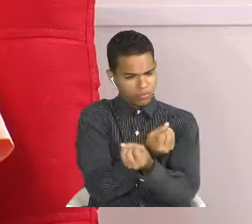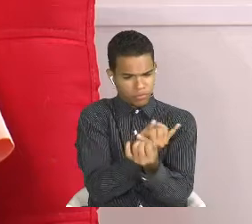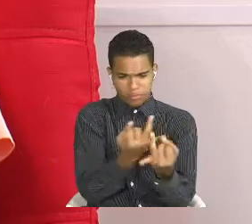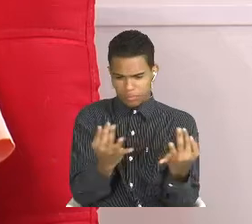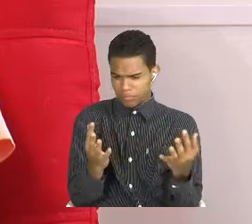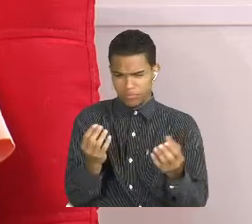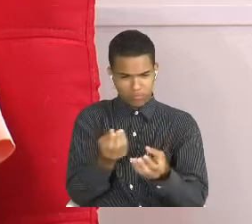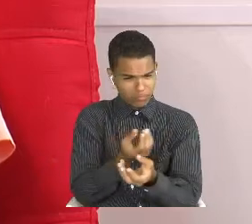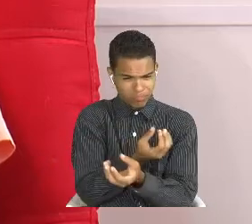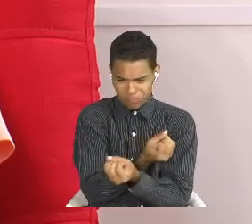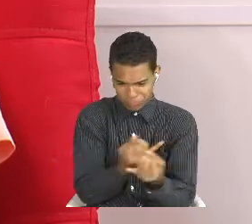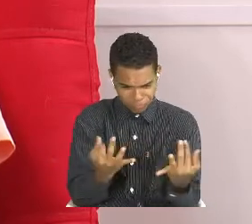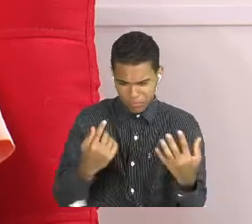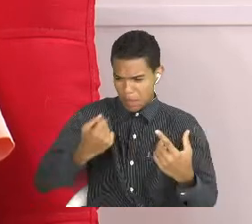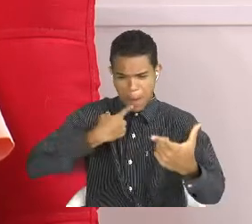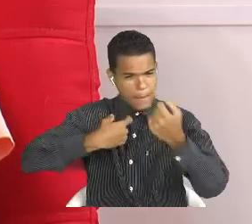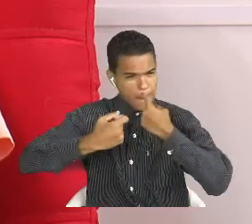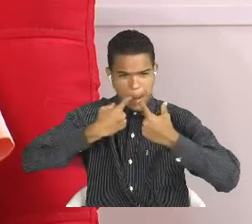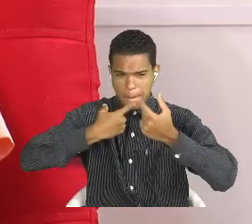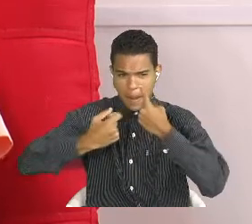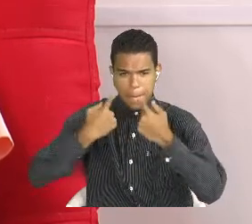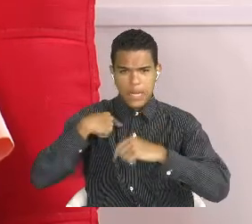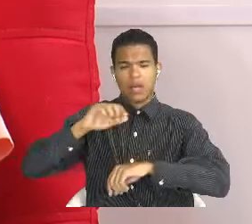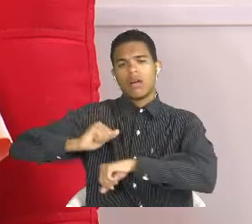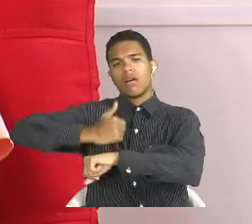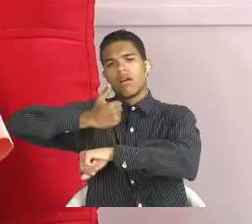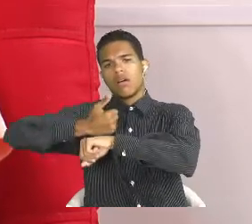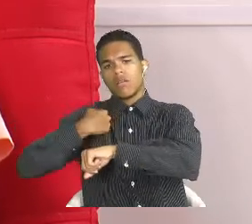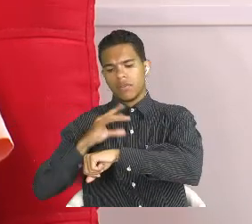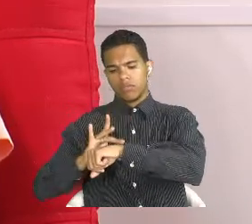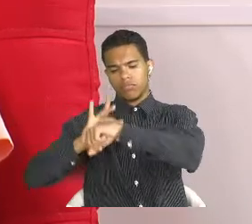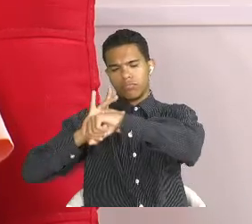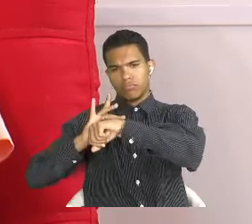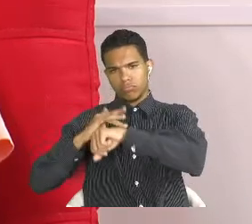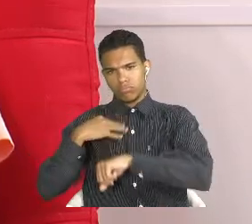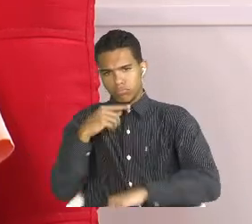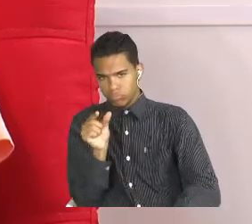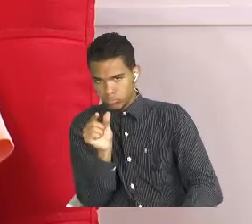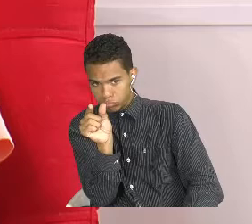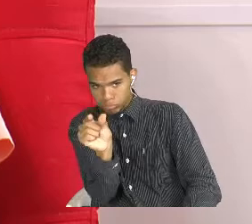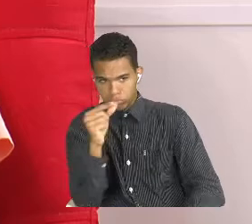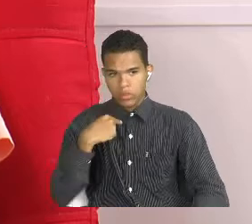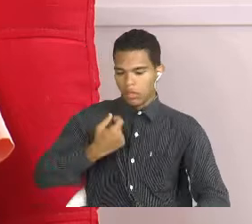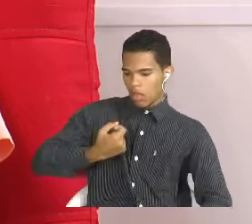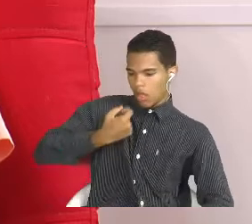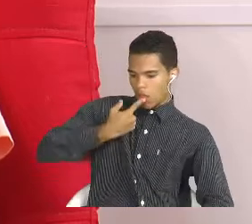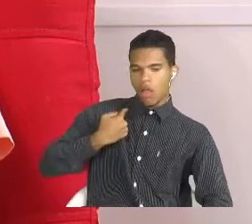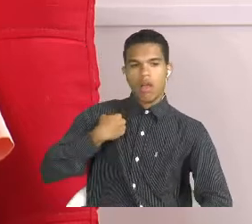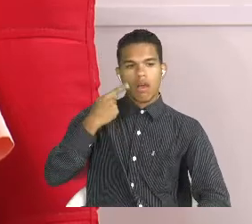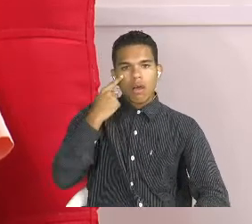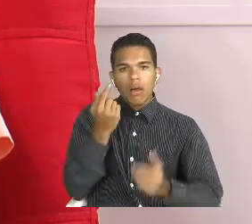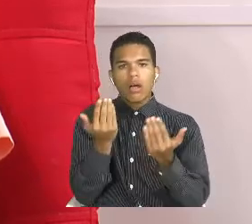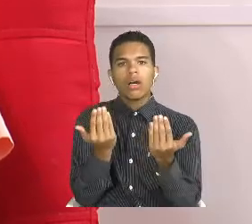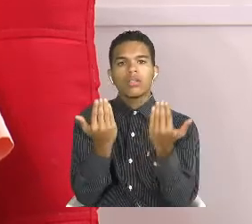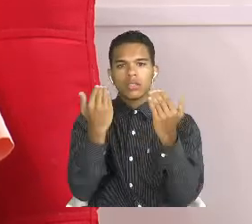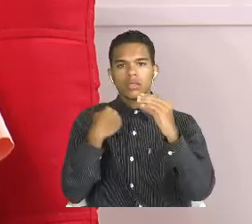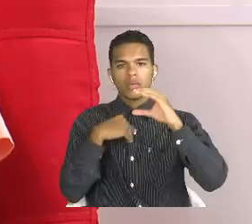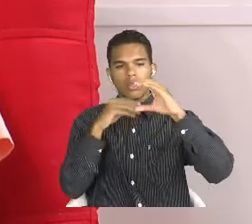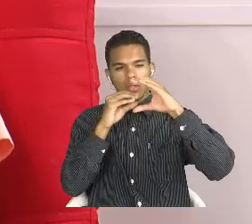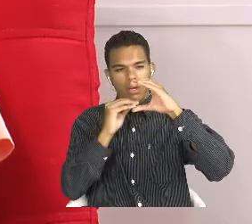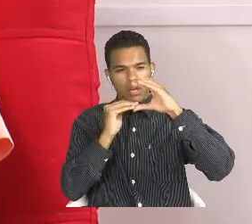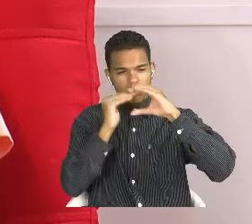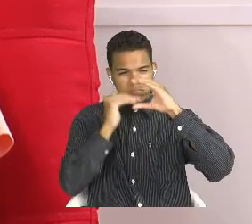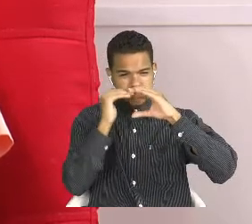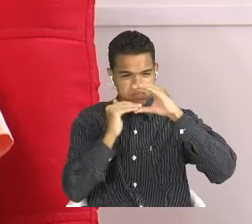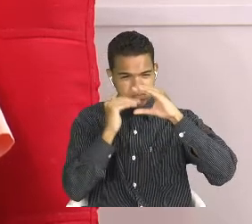medicamentos o de mecanismos de acción que ayudan al drenaje, la prevención y bajar la presión intraocular para evitar el daño del nervio